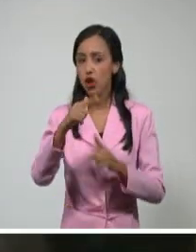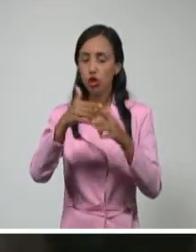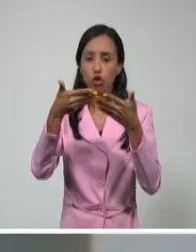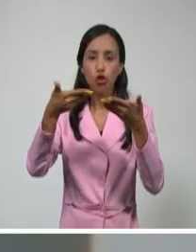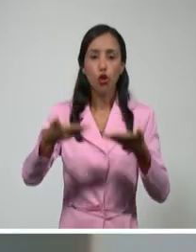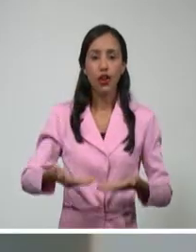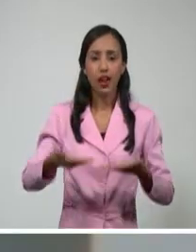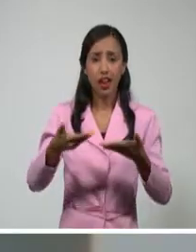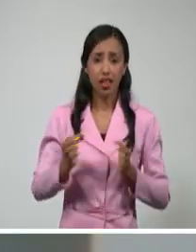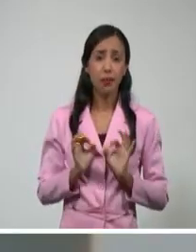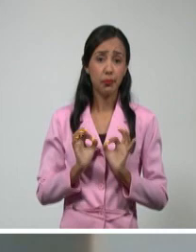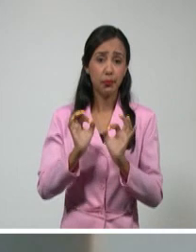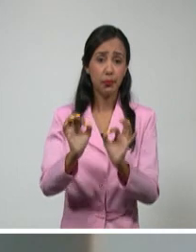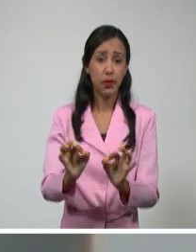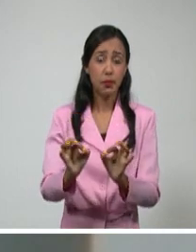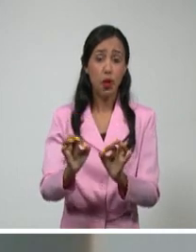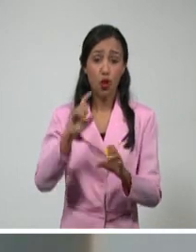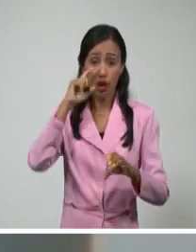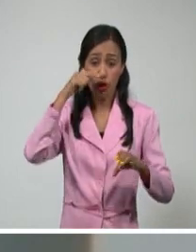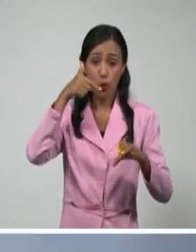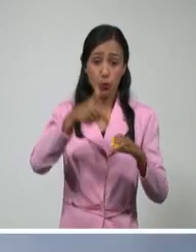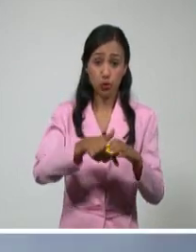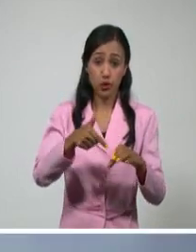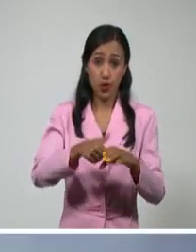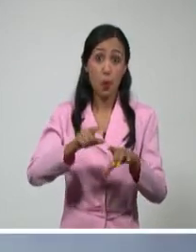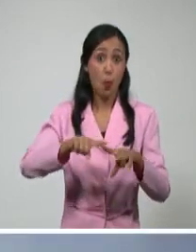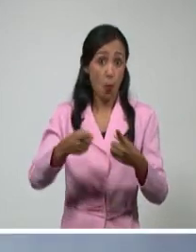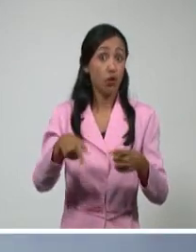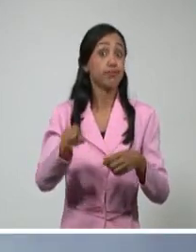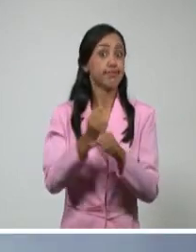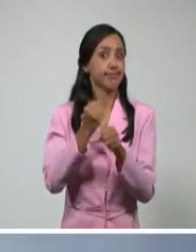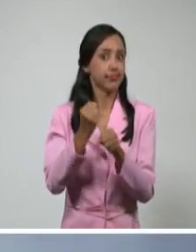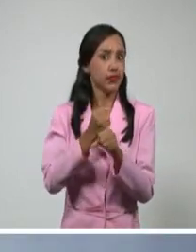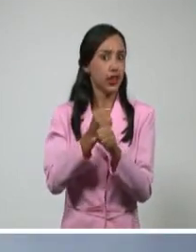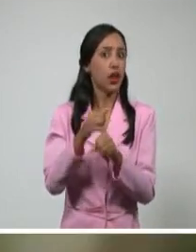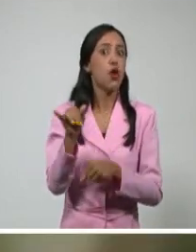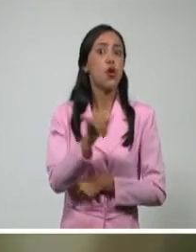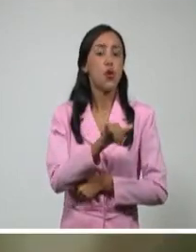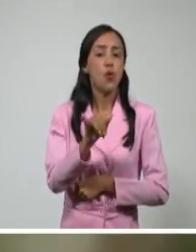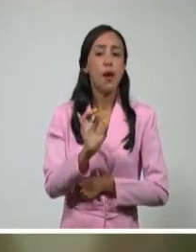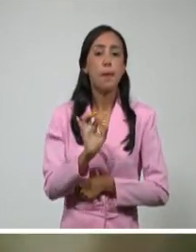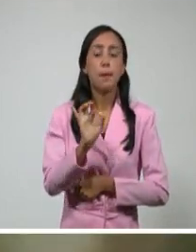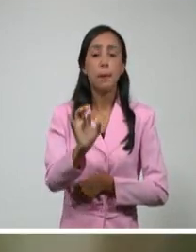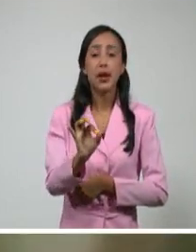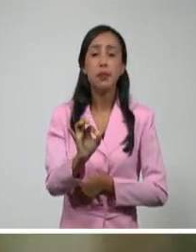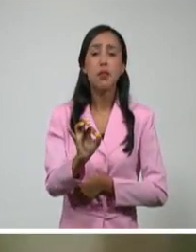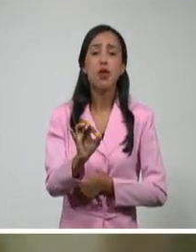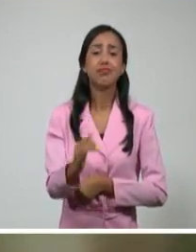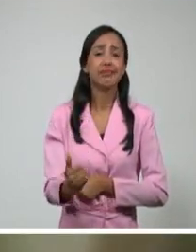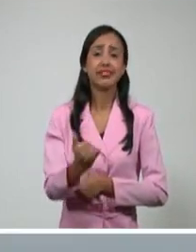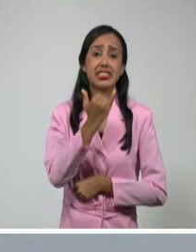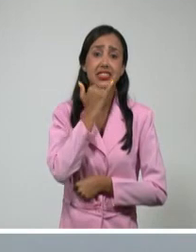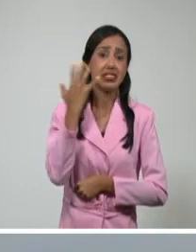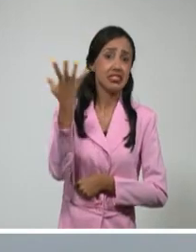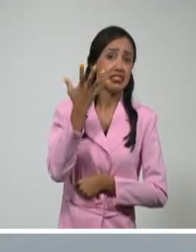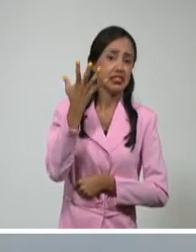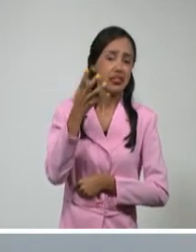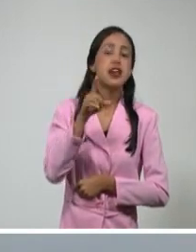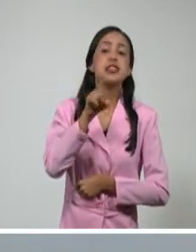combustibles por esa operación también se evitó la emisión a la atmósfera de 150